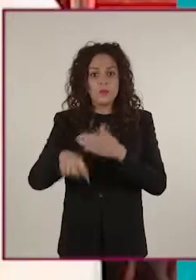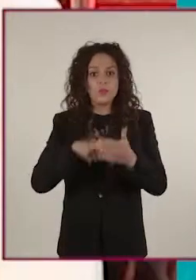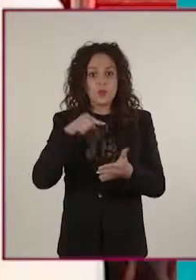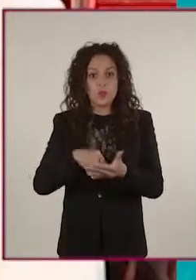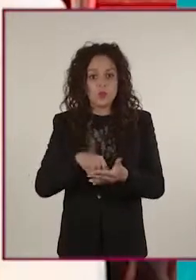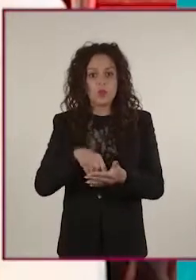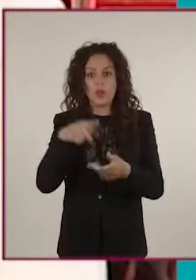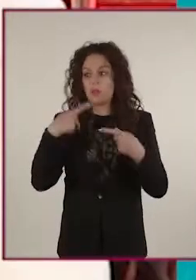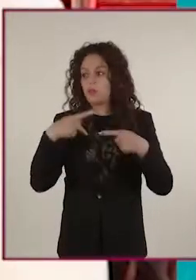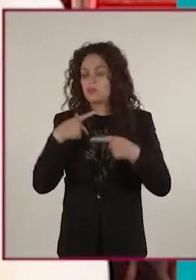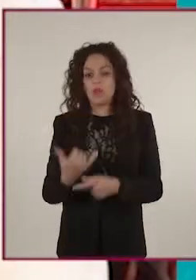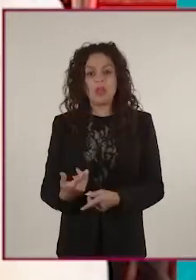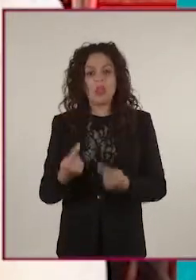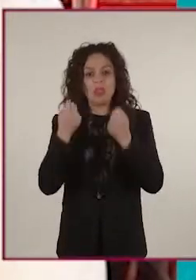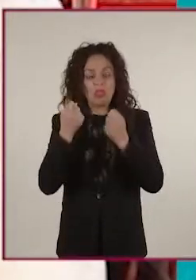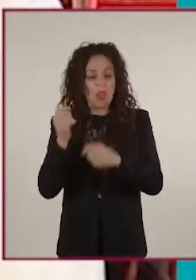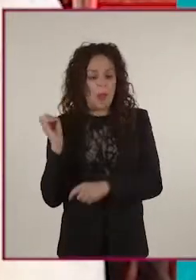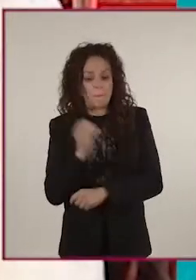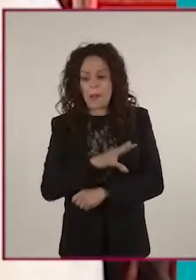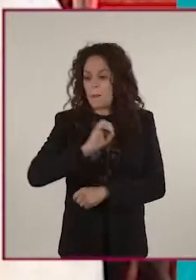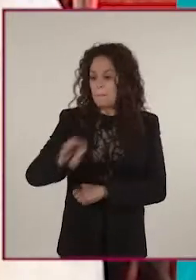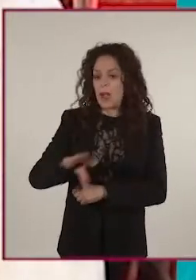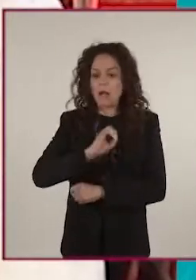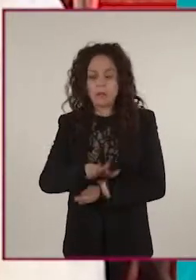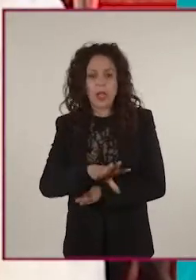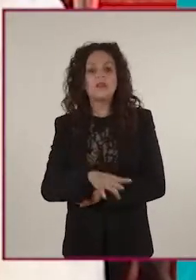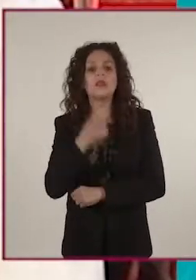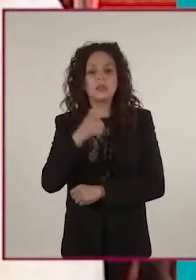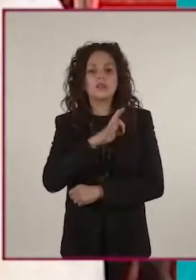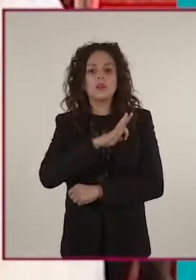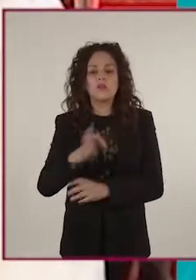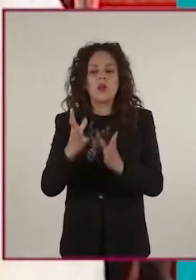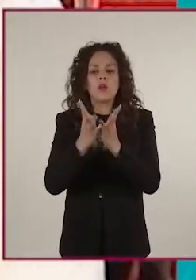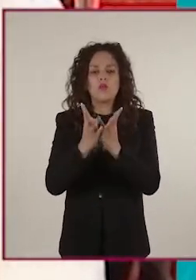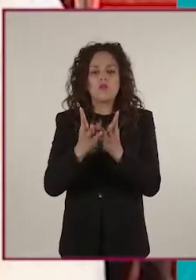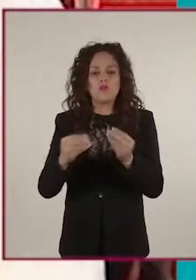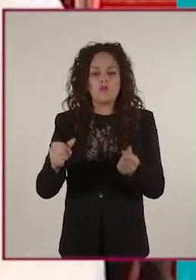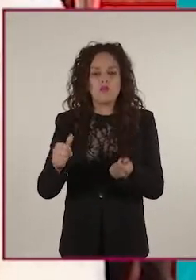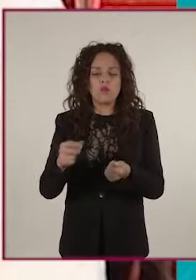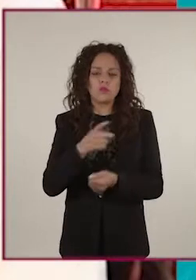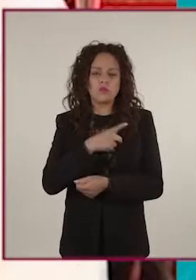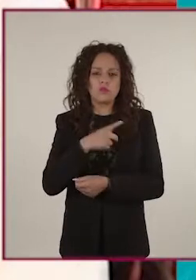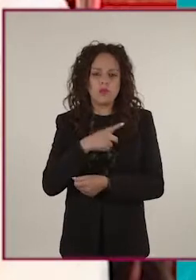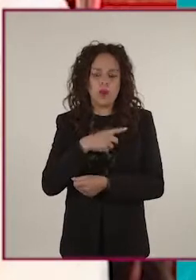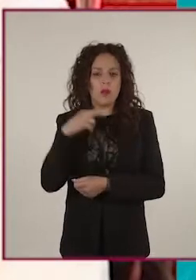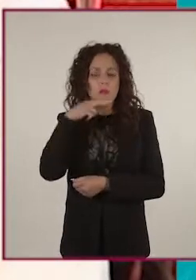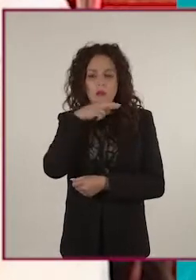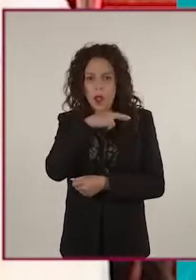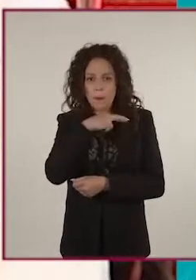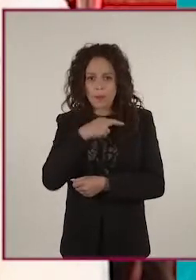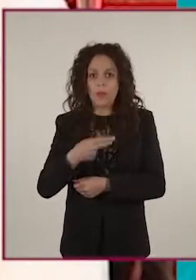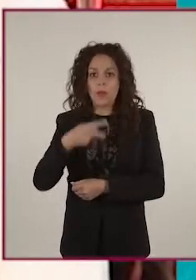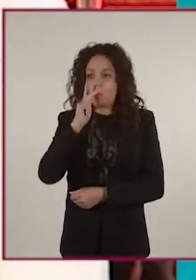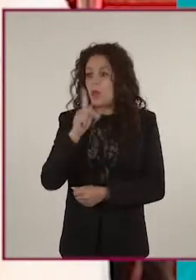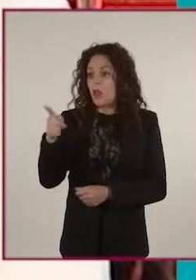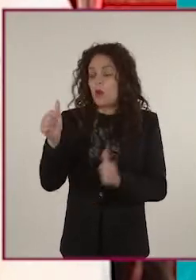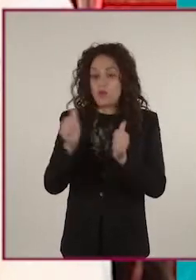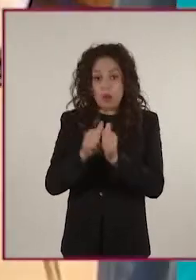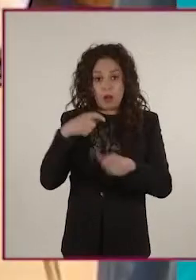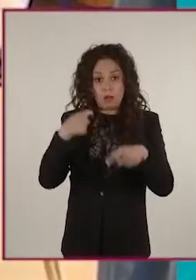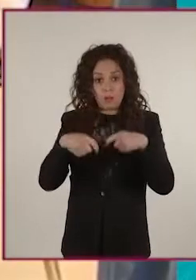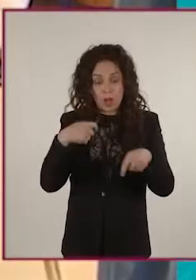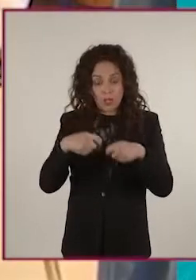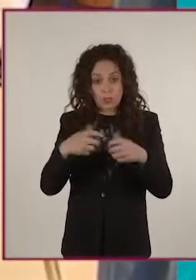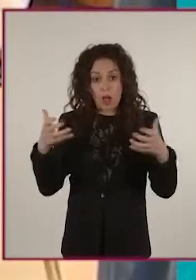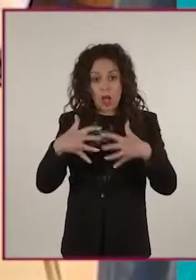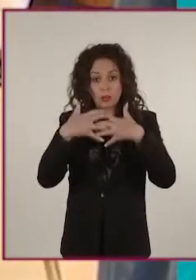hacerlo, puedan desaparecer en corto tiempo, cosa que no sucede con los plásticos obtenidos a partir del petróleo. ¿Qué